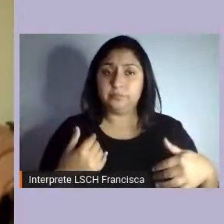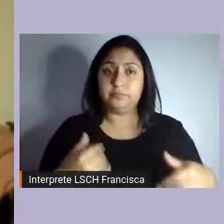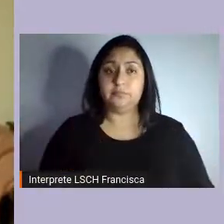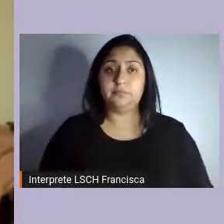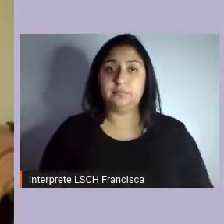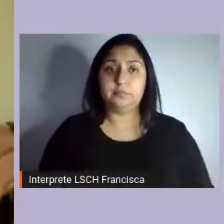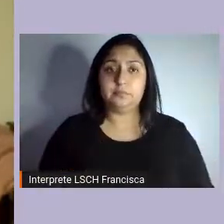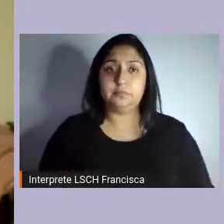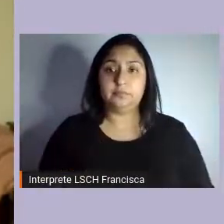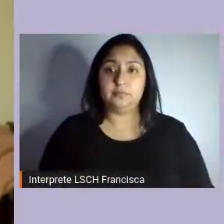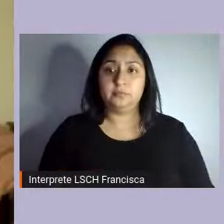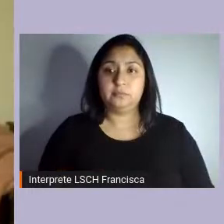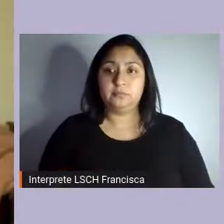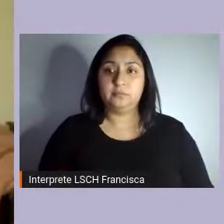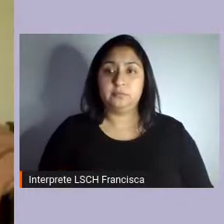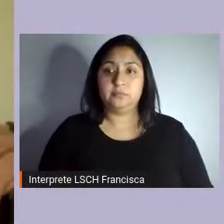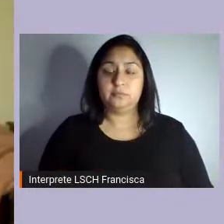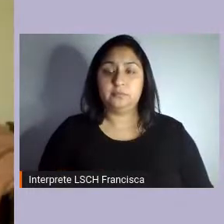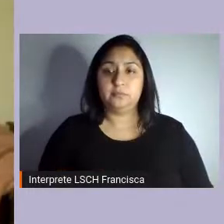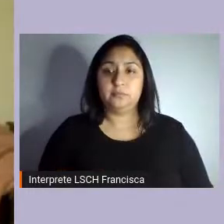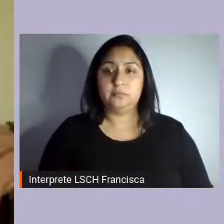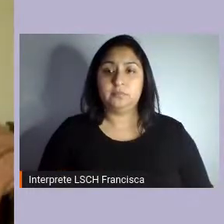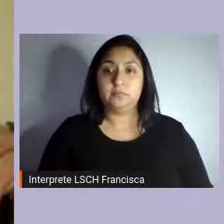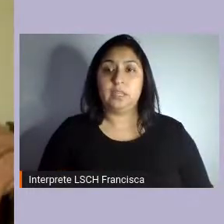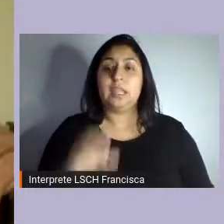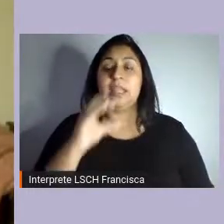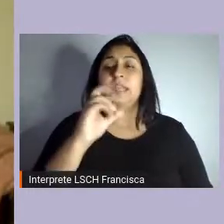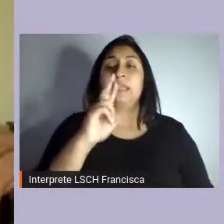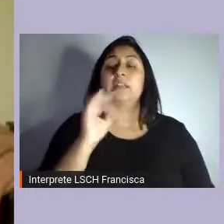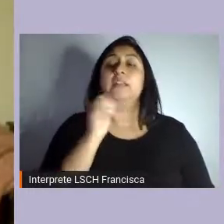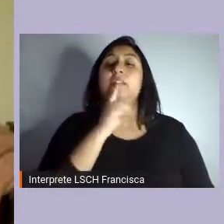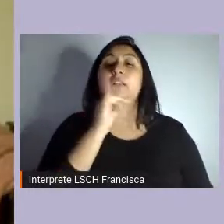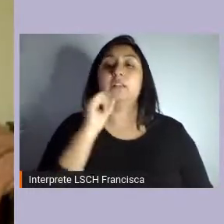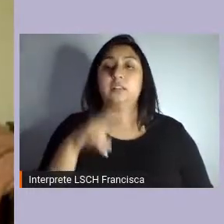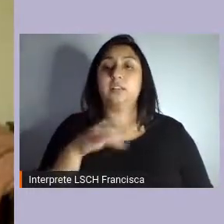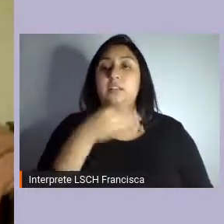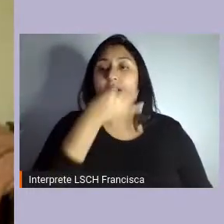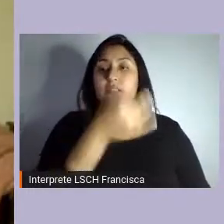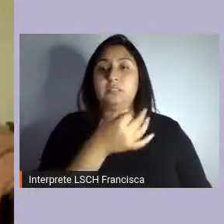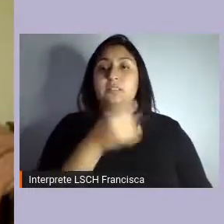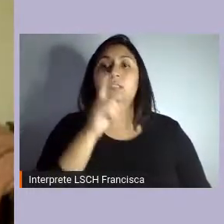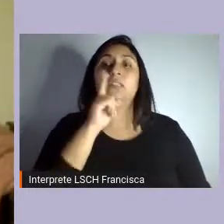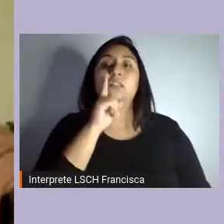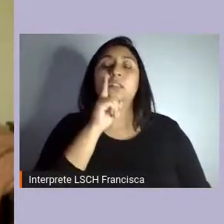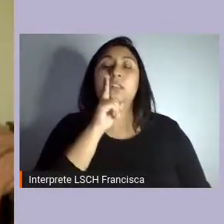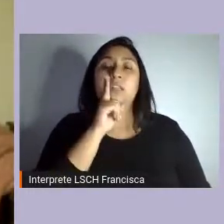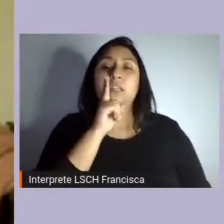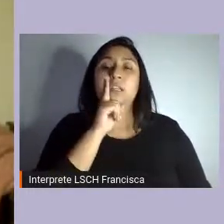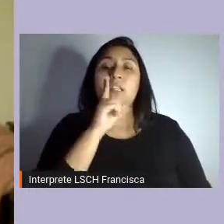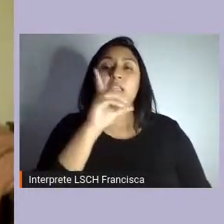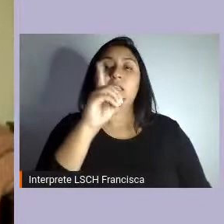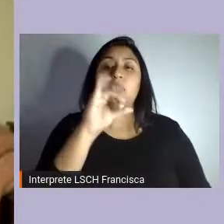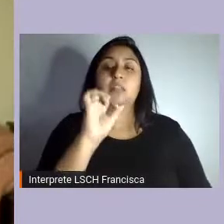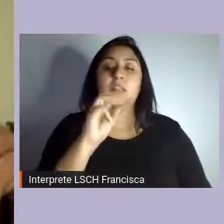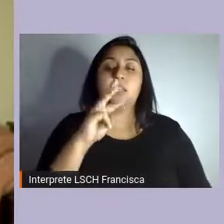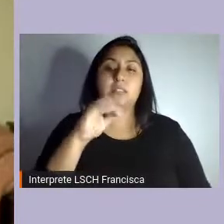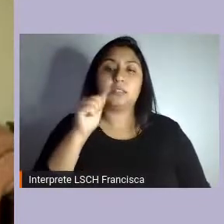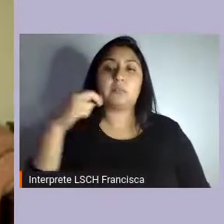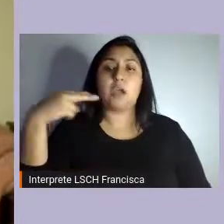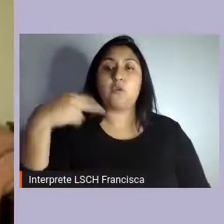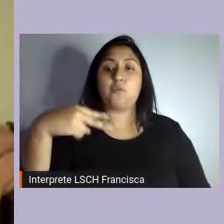Cristian Trujillo dice, te entrará décimo en valor terapéutico para que la escribe, absolutamente, o sea, también le sirven para aliviar su propio